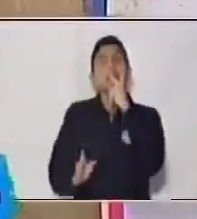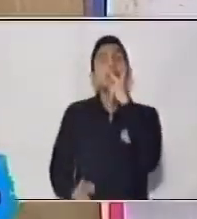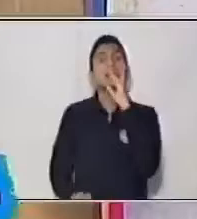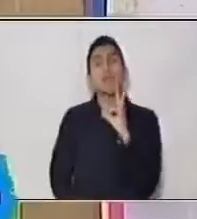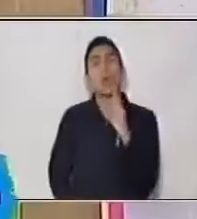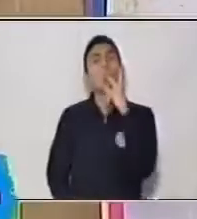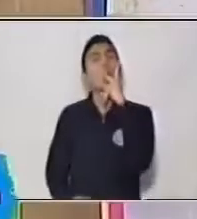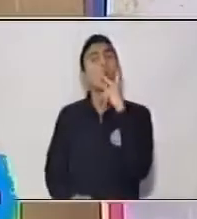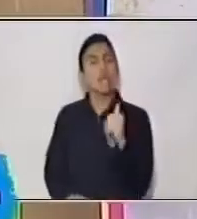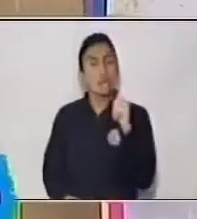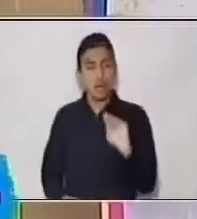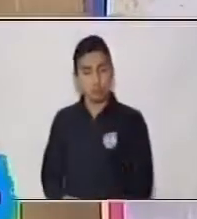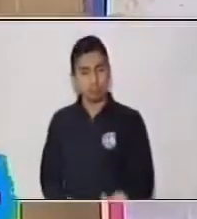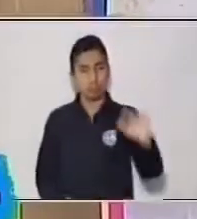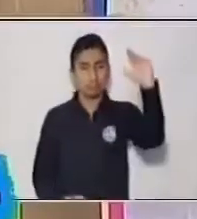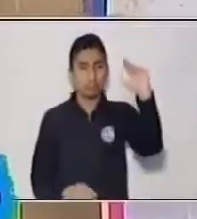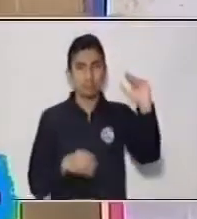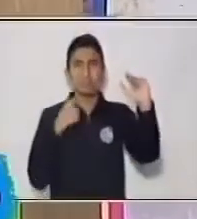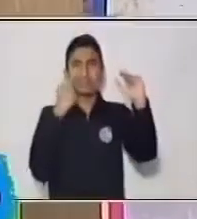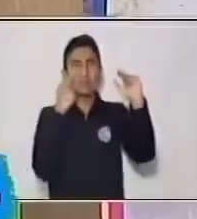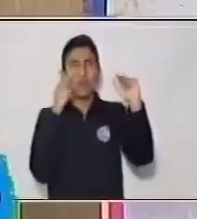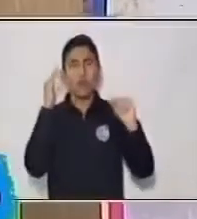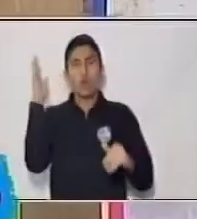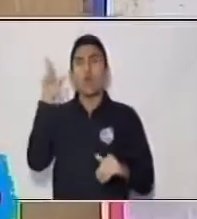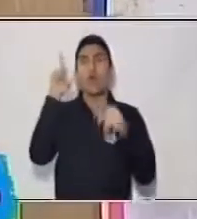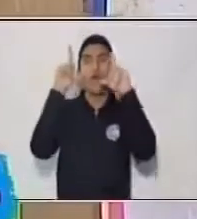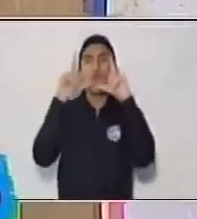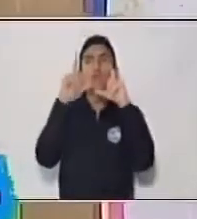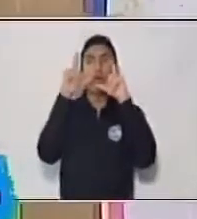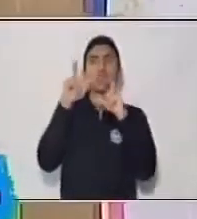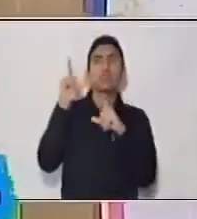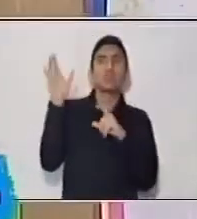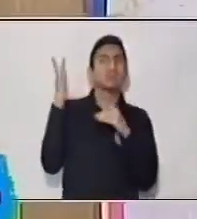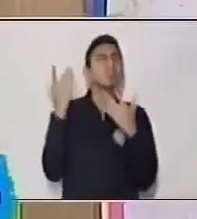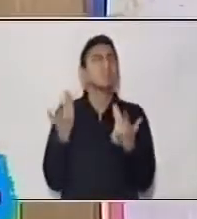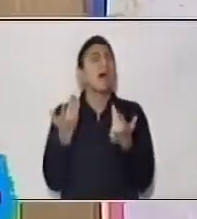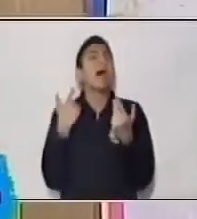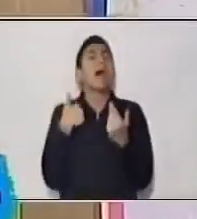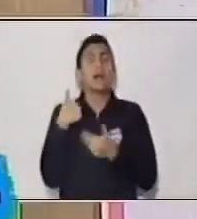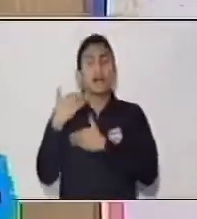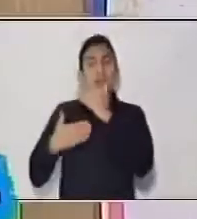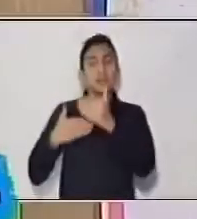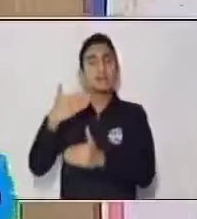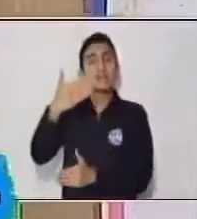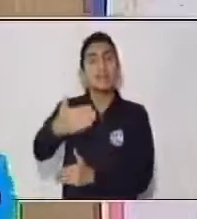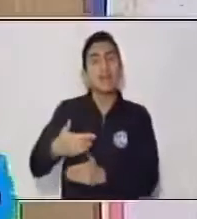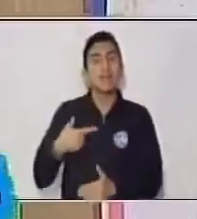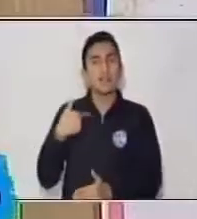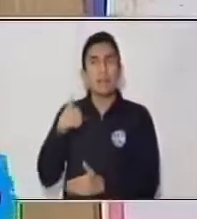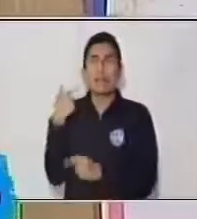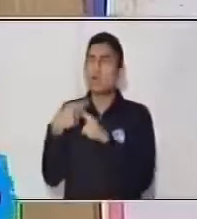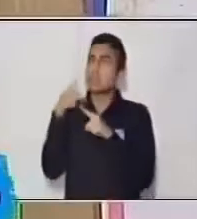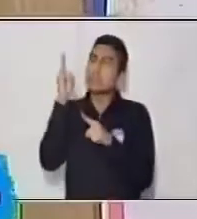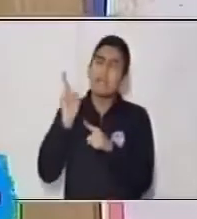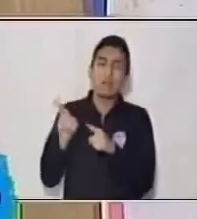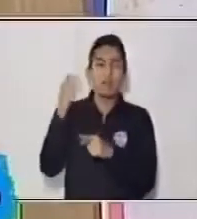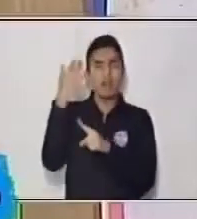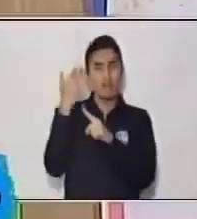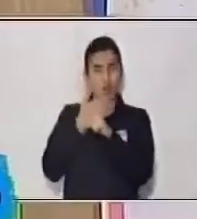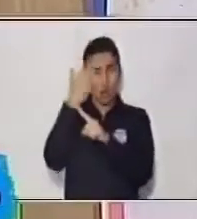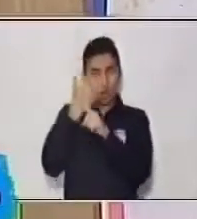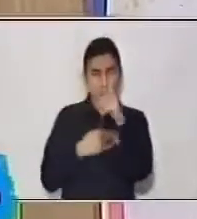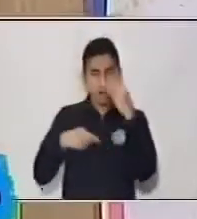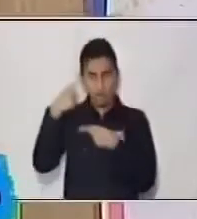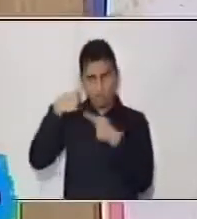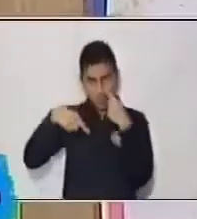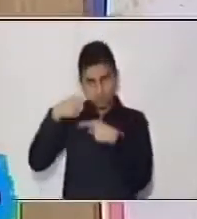los descendientes de Unampú y de Ixbalanqué, pero siempre tenían esa rivalidad con los señores de Xibalbá. Y entonces